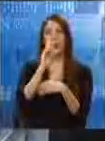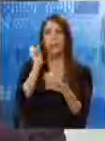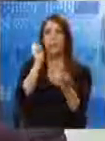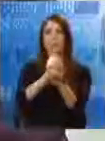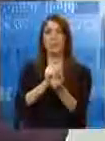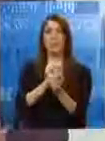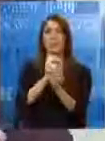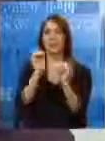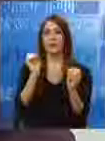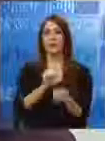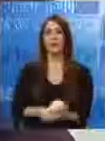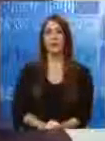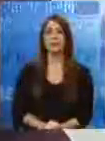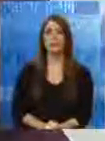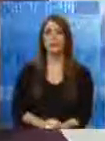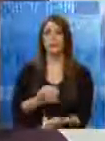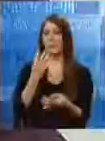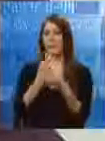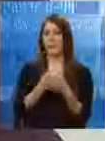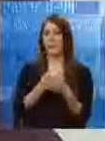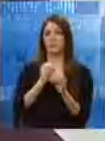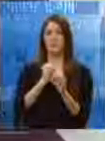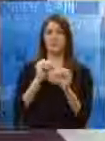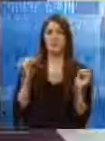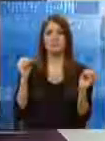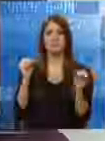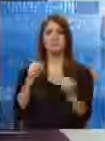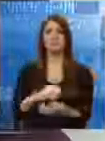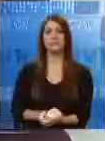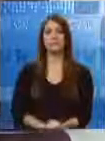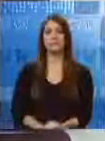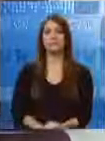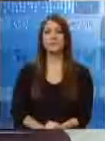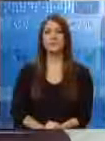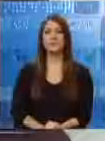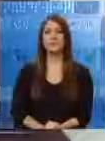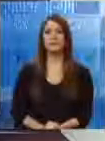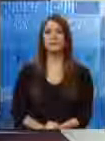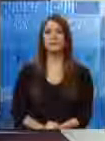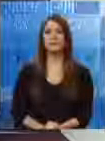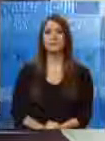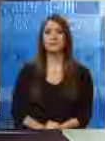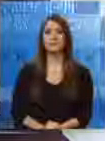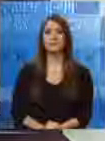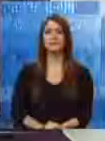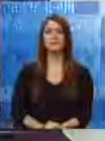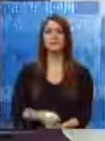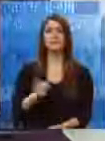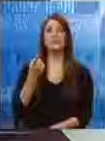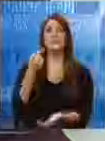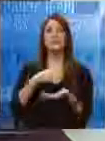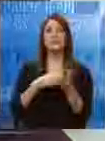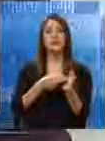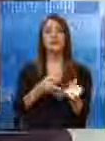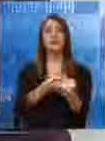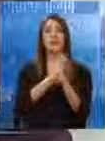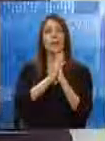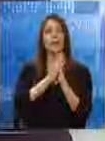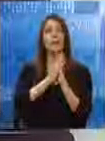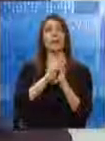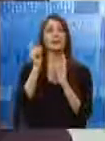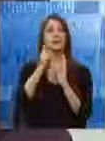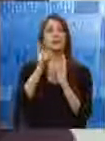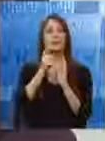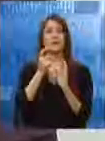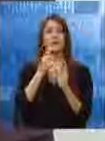comparecieron. No ha estado preso, por lo tanto es información que aparece que han solicitado un habeas corpus, no, en este